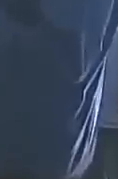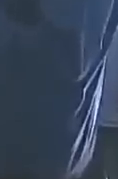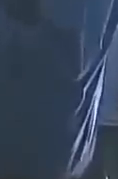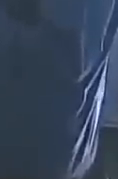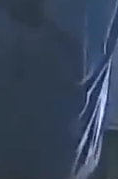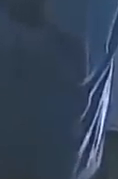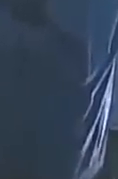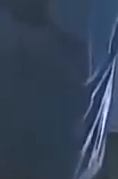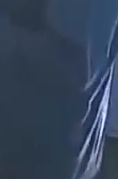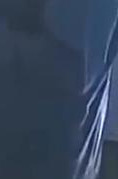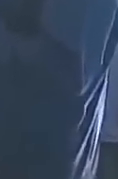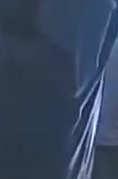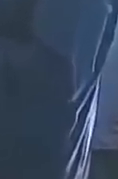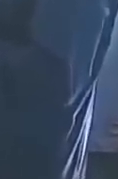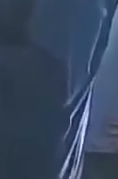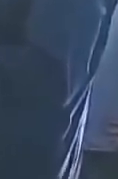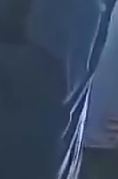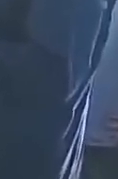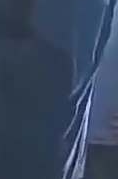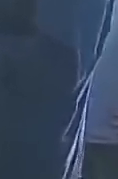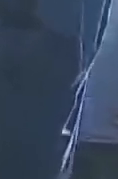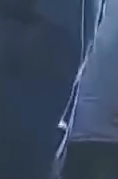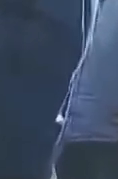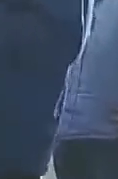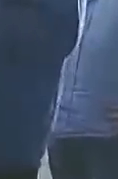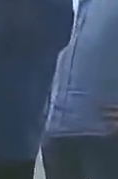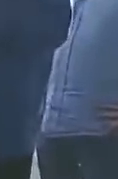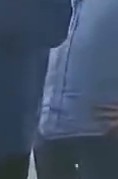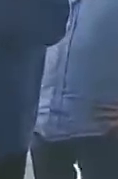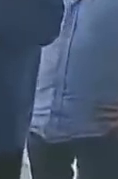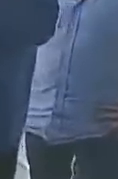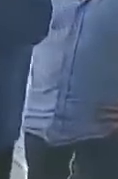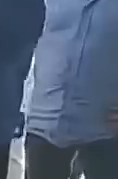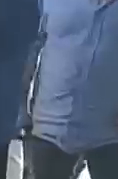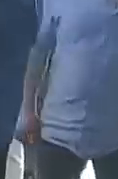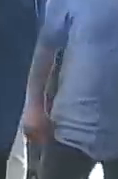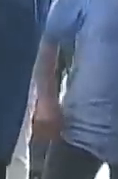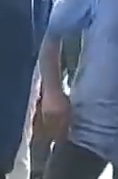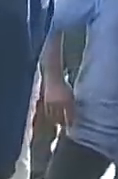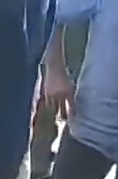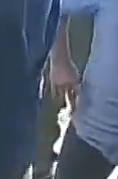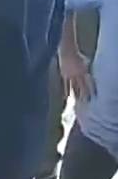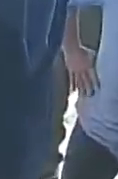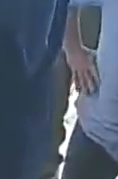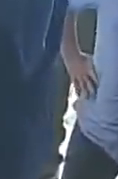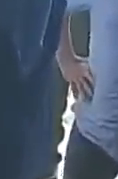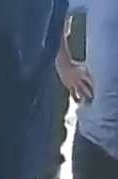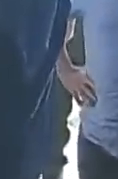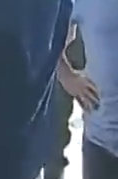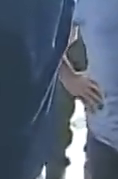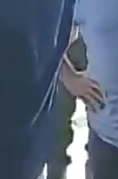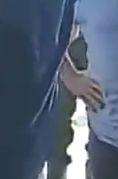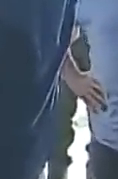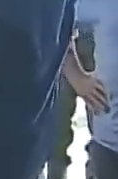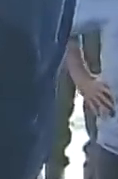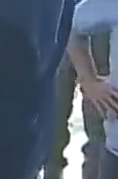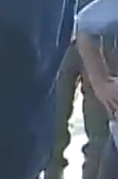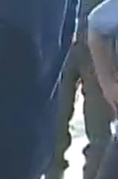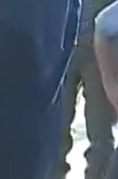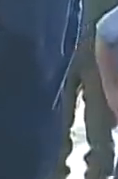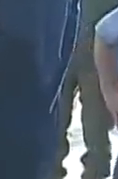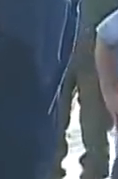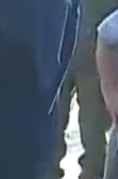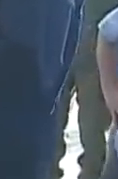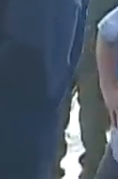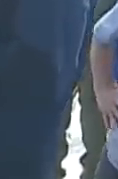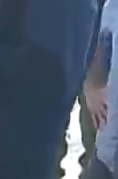central con los consejos productivos de trabajadoras y trabajadores del sector industrial. En este momento comparte con los